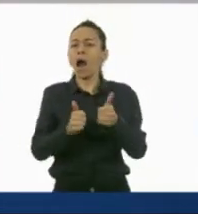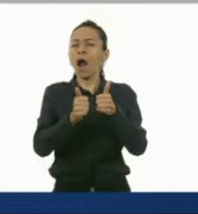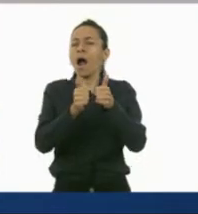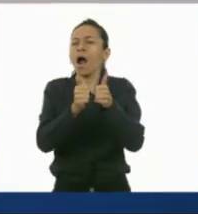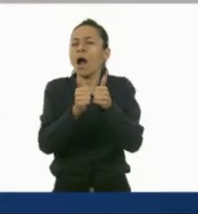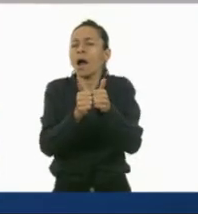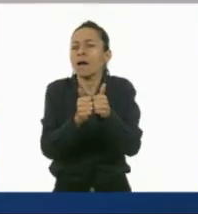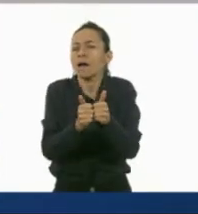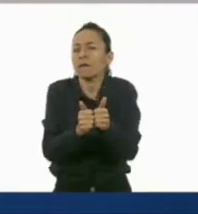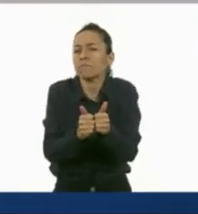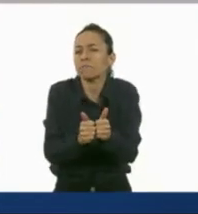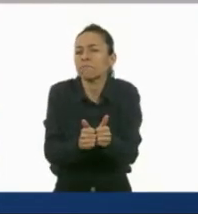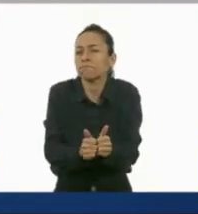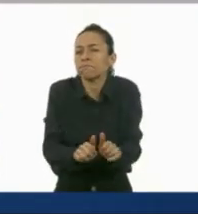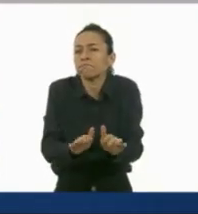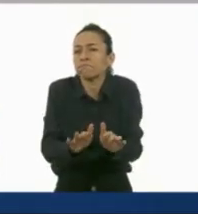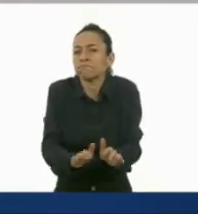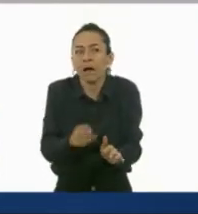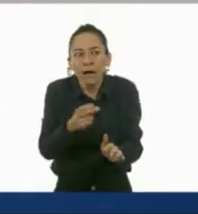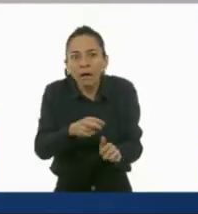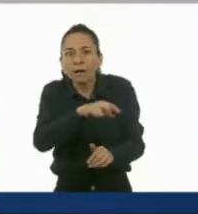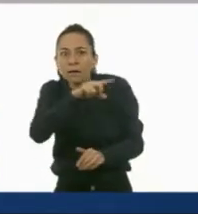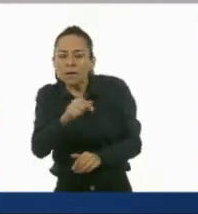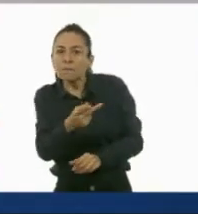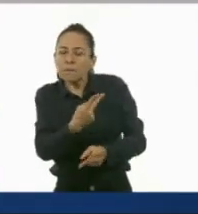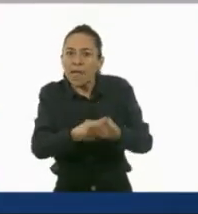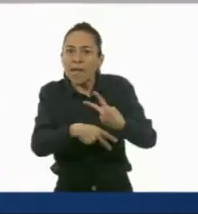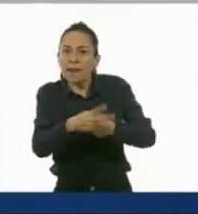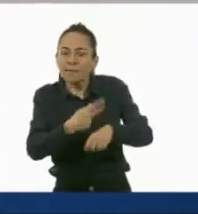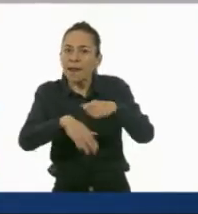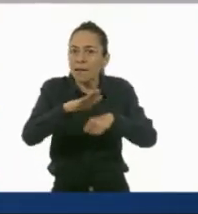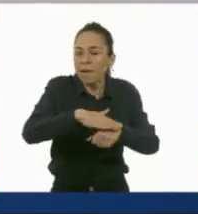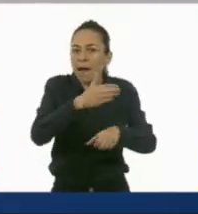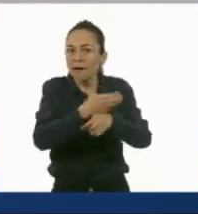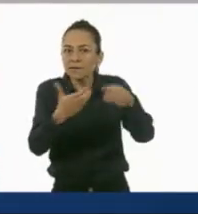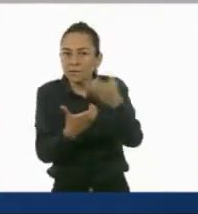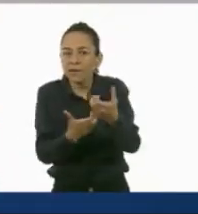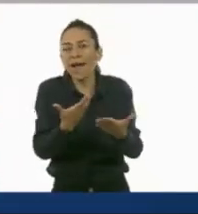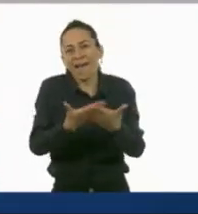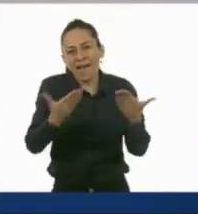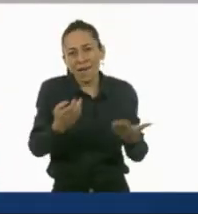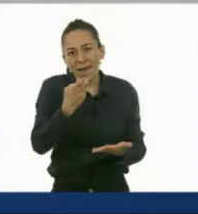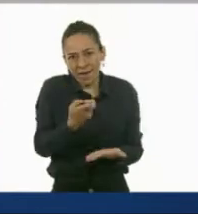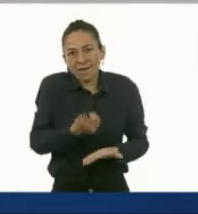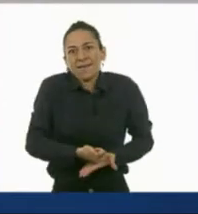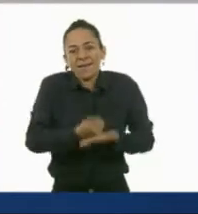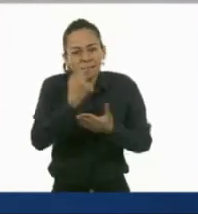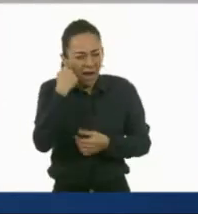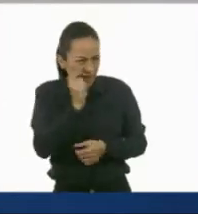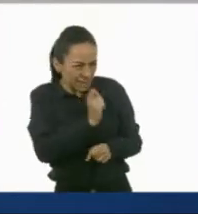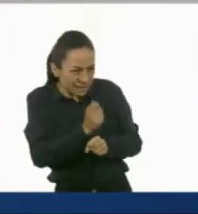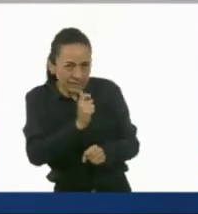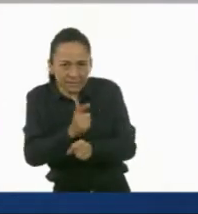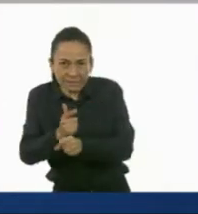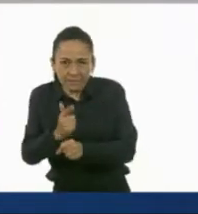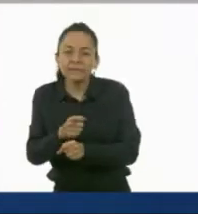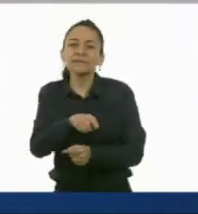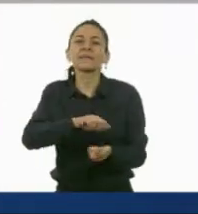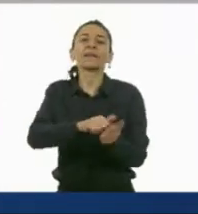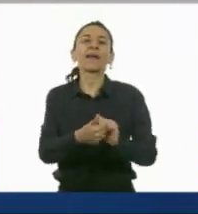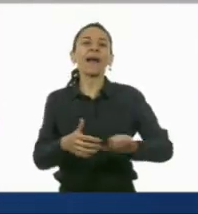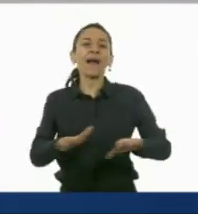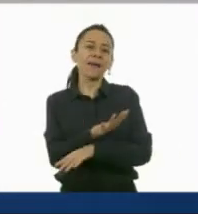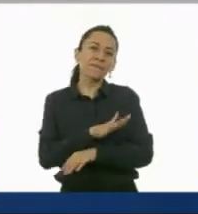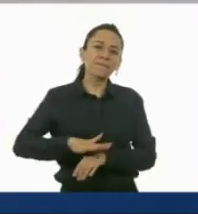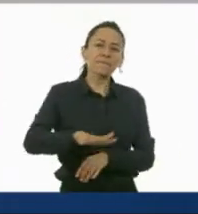poder conocerlos, estudiarlos, y a ellos, en su momento, les ayudó a crear su sociedad, y fue el de la escritura.